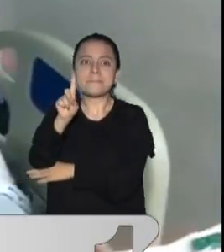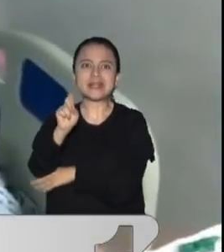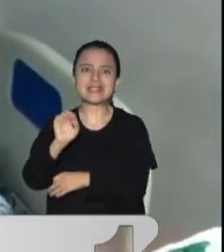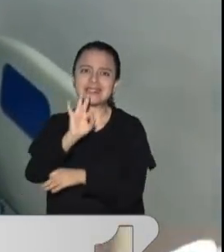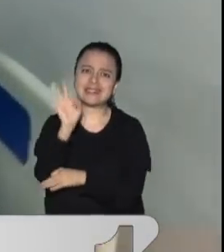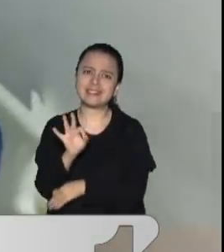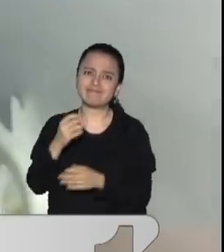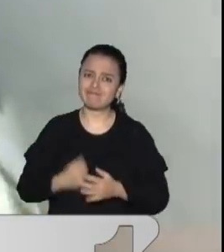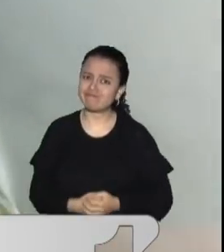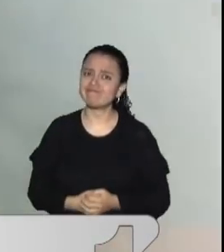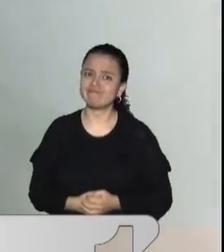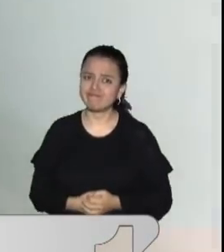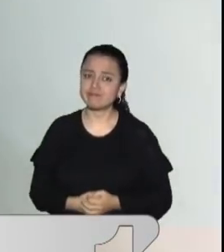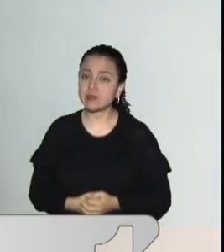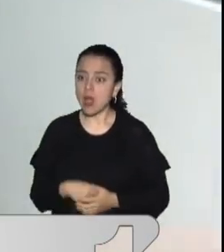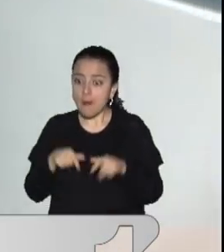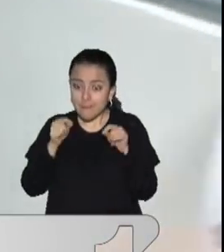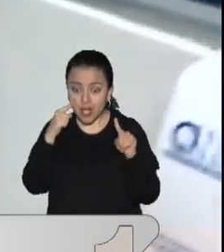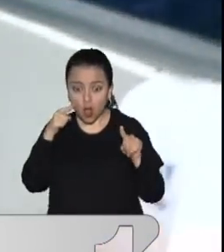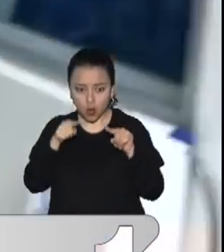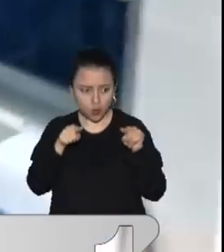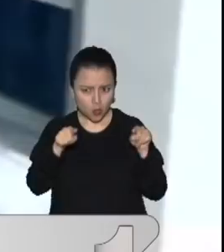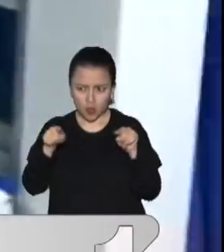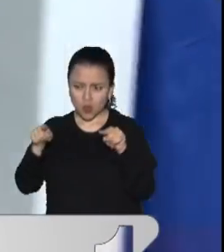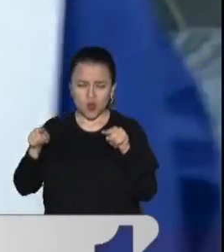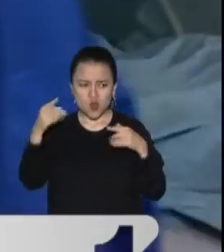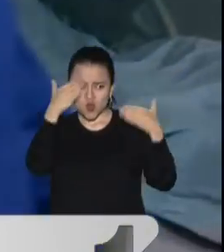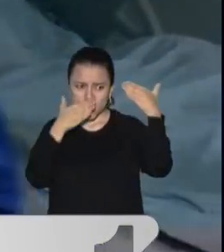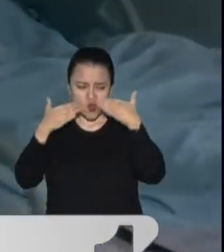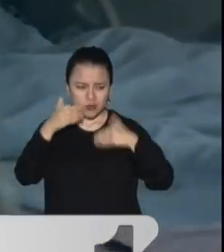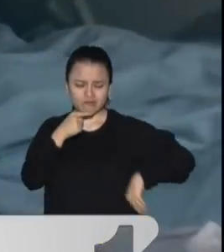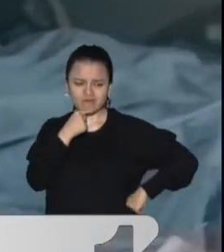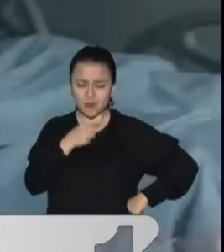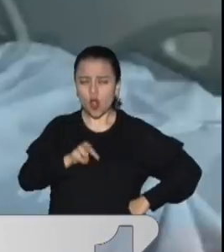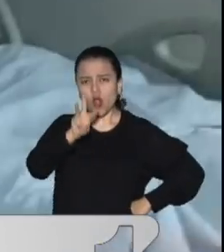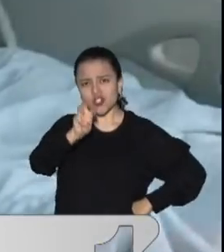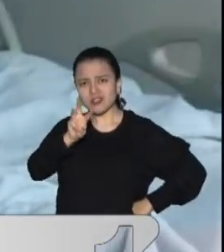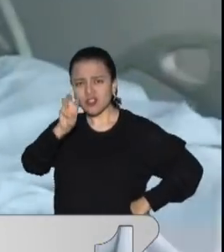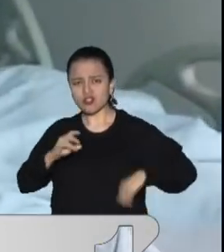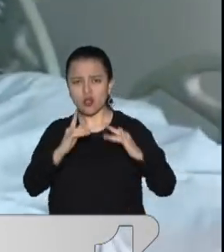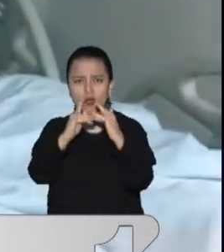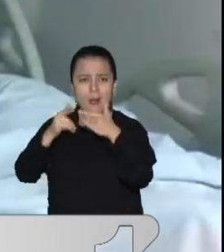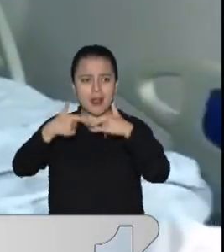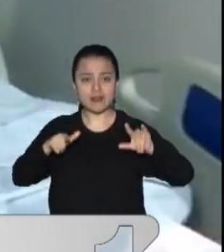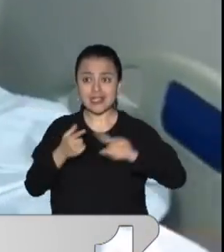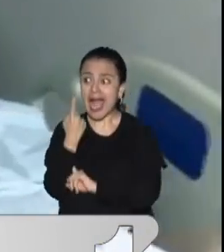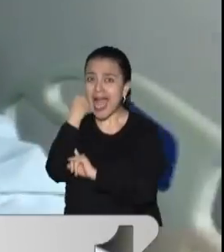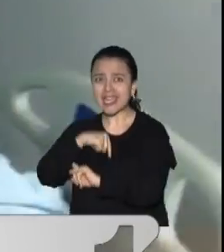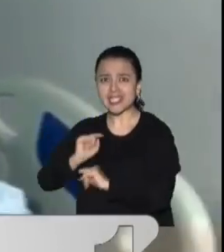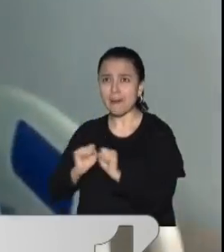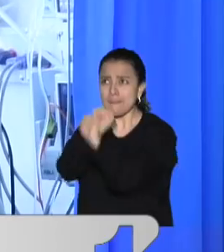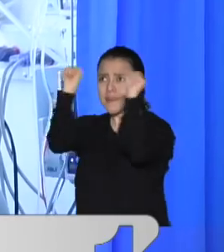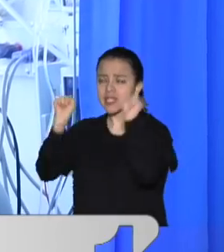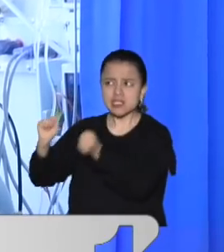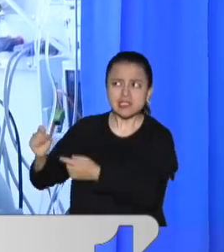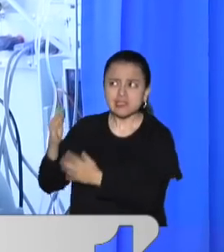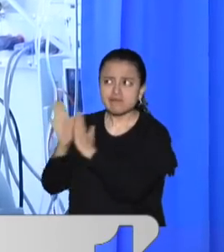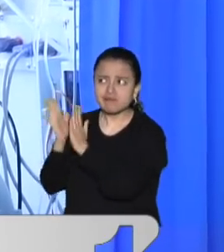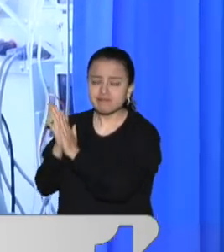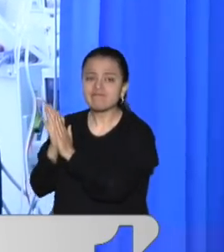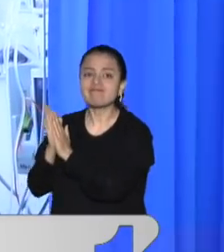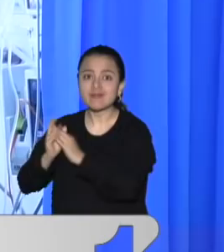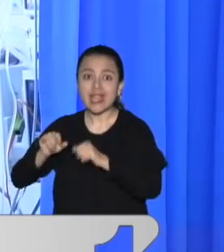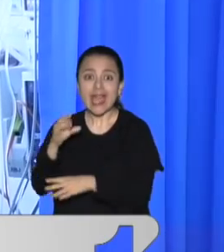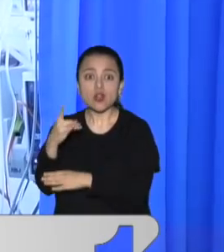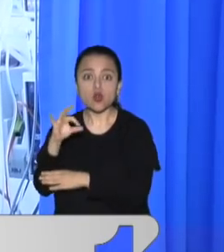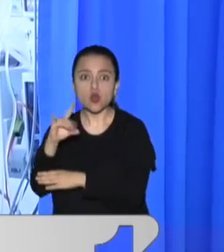y para la unidad de COVID solo hay 88 camas disponibles. Según el alcalde encargado, solo ayer en horas de la mañana, la ciudad, el